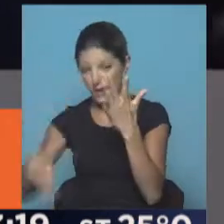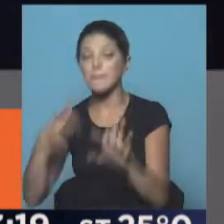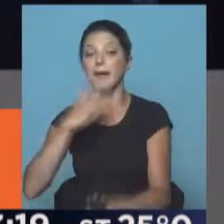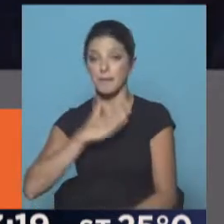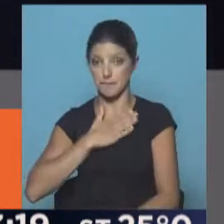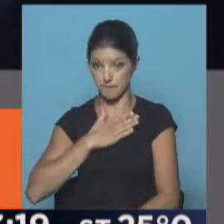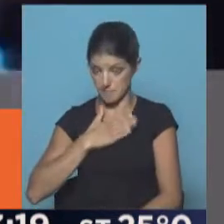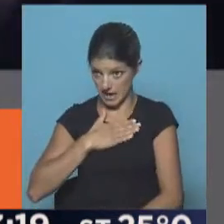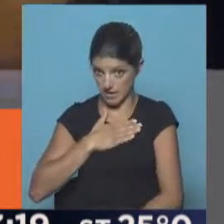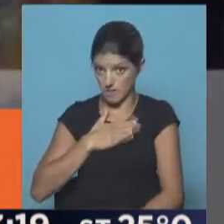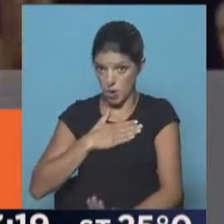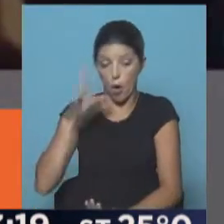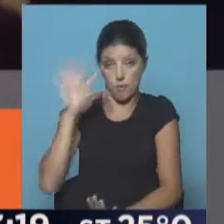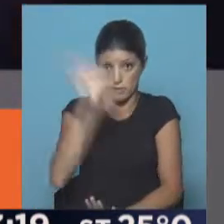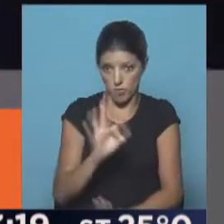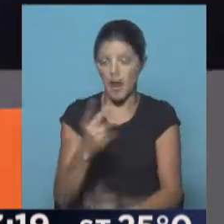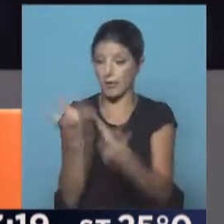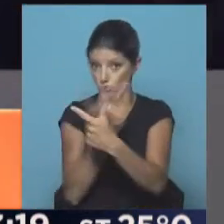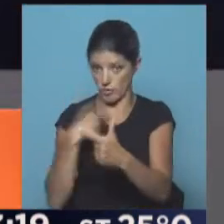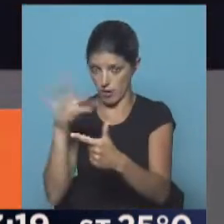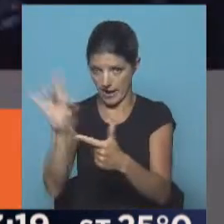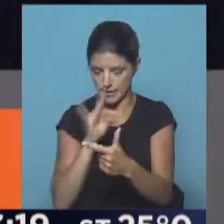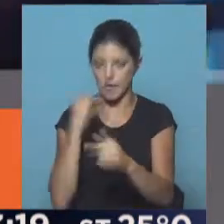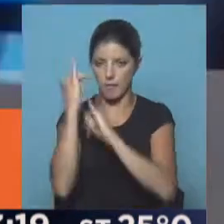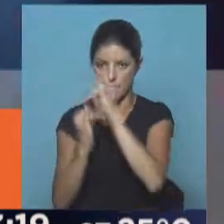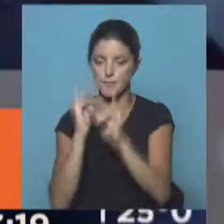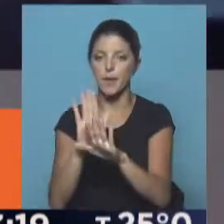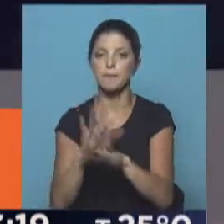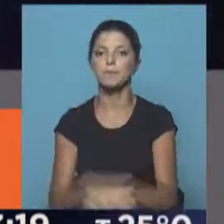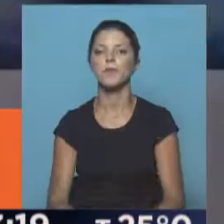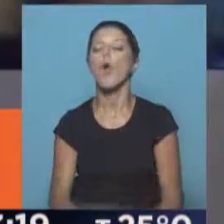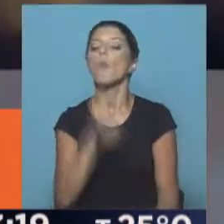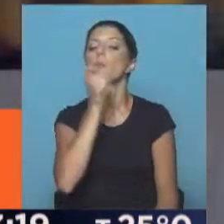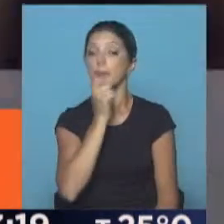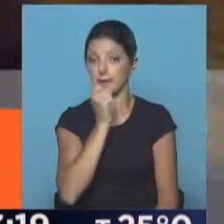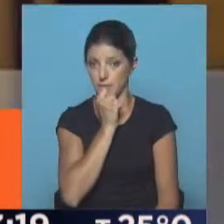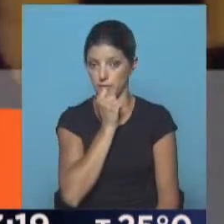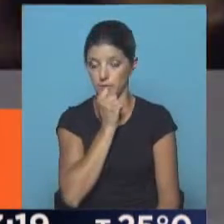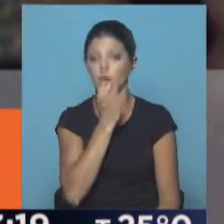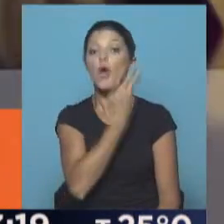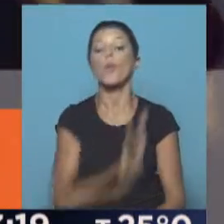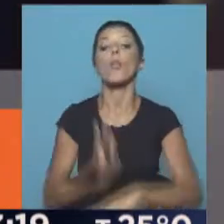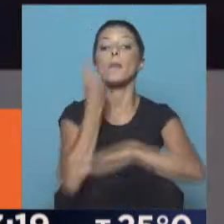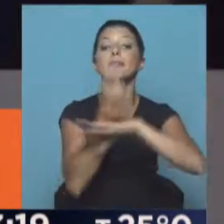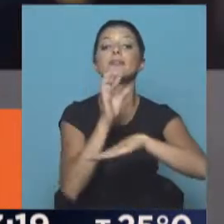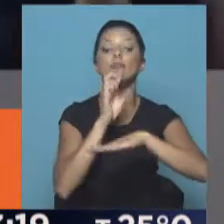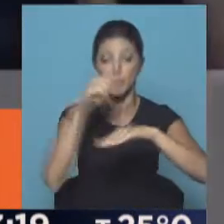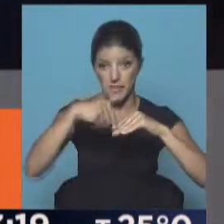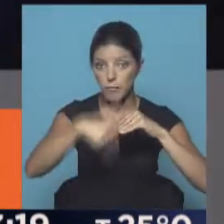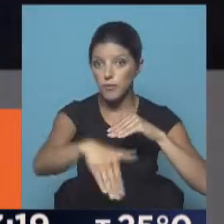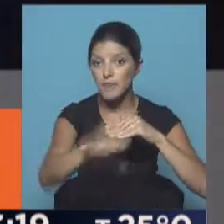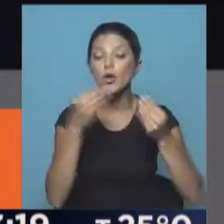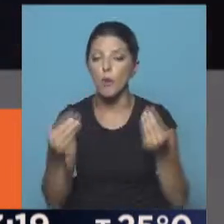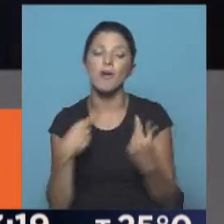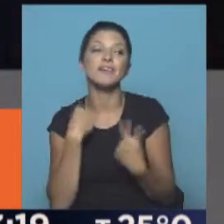voy a separar dos dimensiones. Una es qué puede pasar con Trump presidente de los Estados Unidos, y eso es